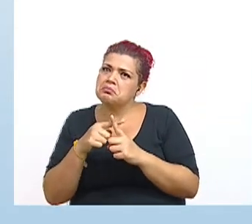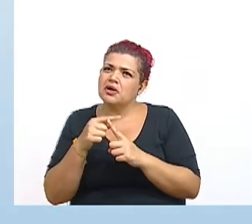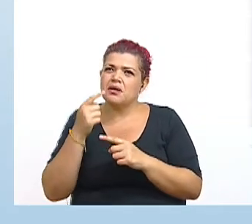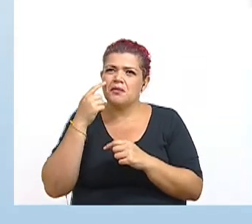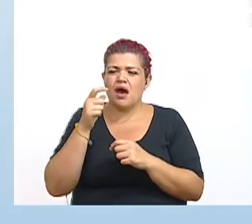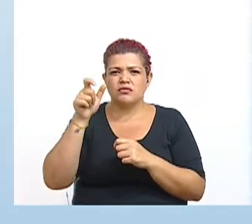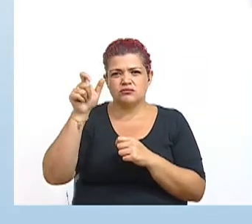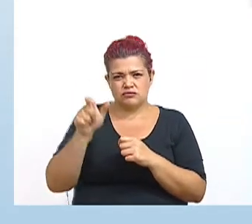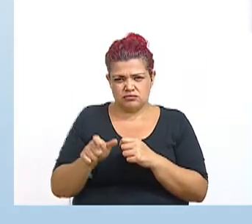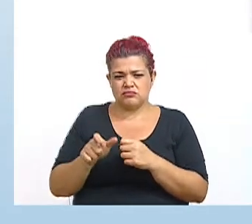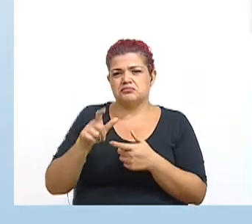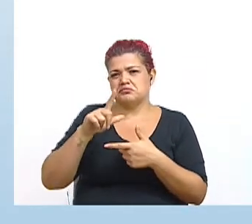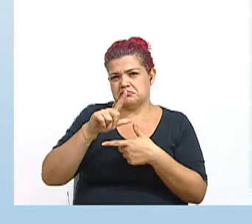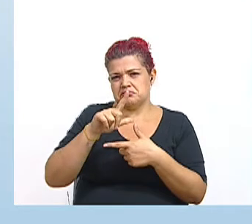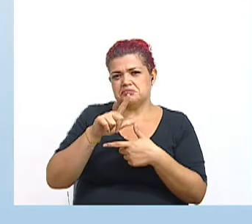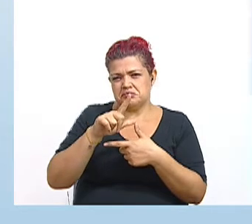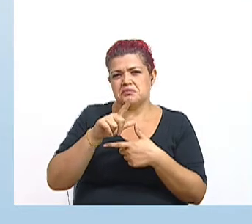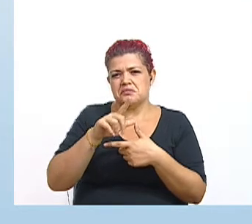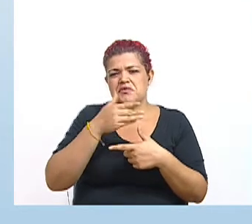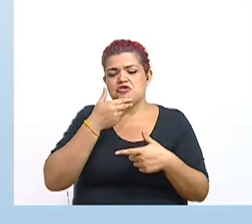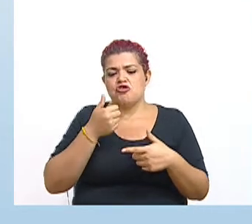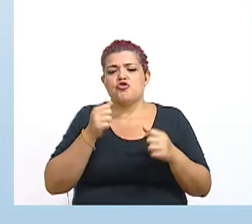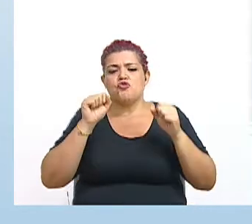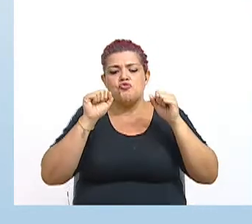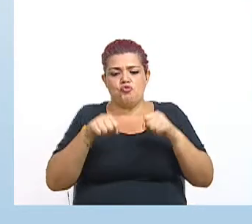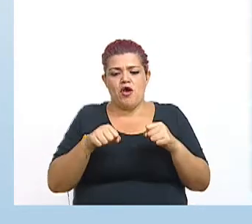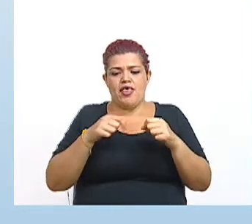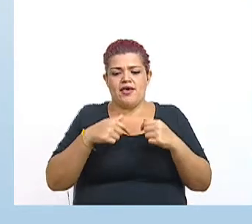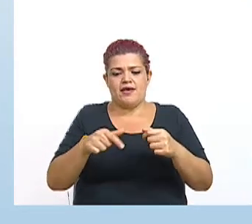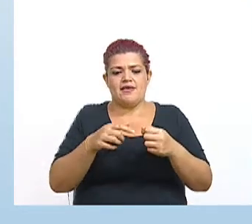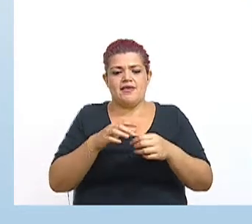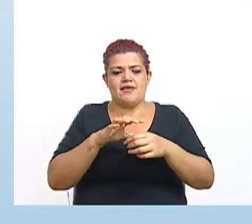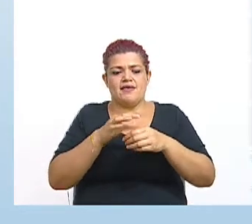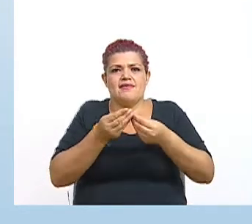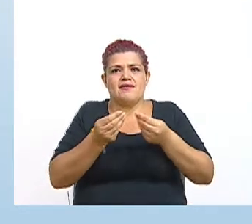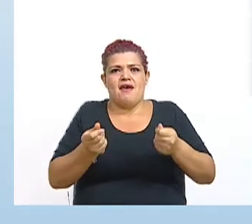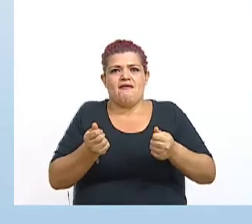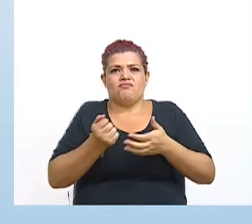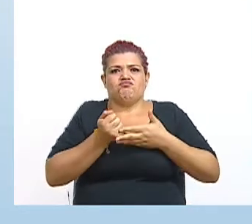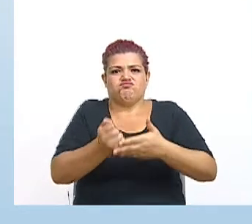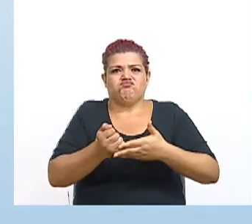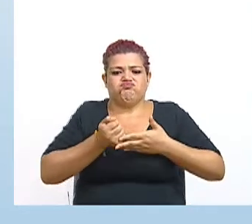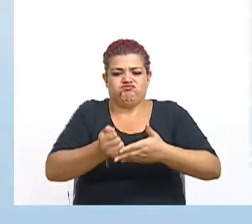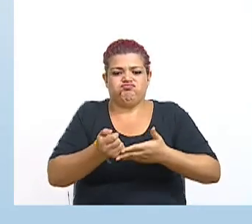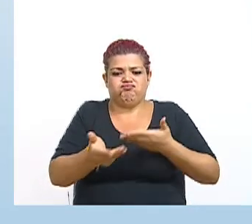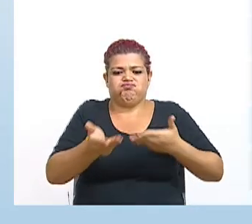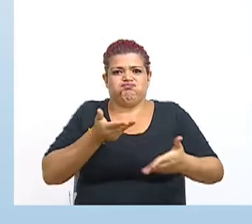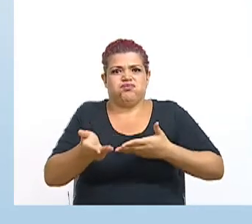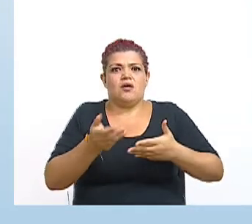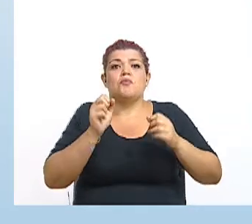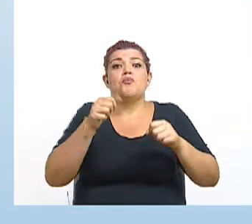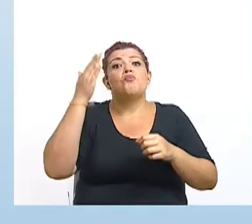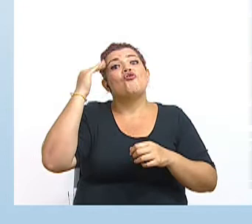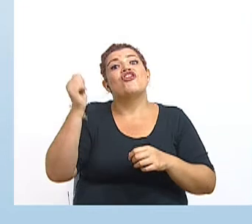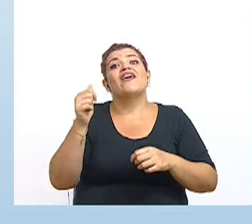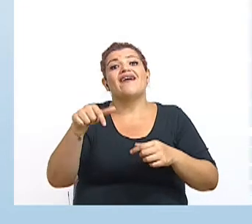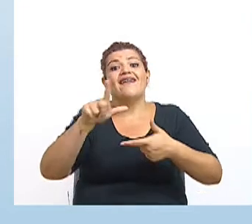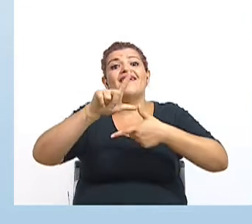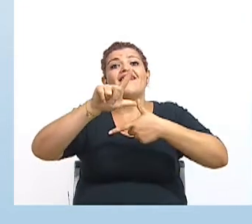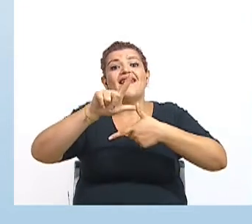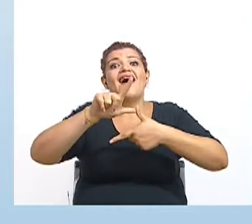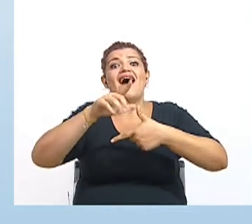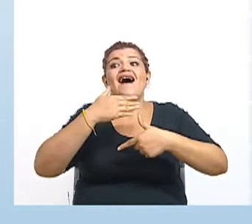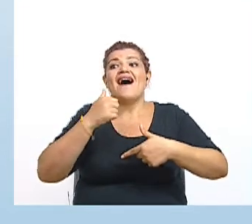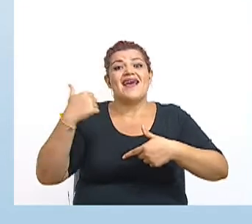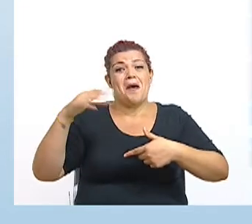de biocapacidad es muy superior a la de la huella ecológica. Eso se explica en parte por las selvas tropicales, por la región del